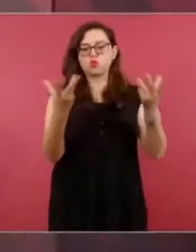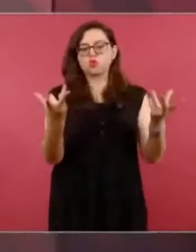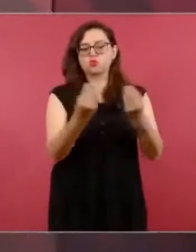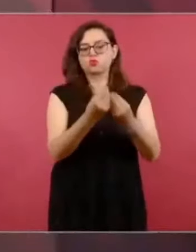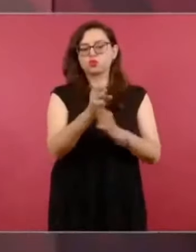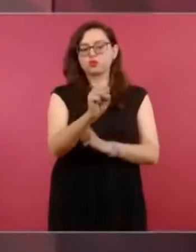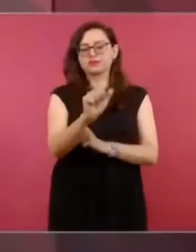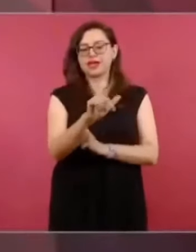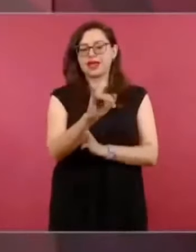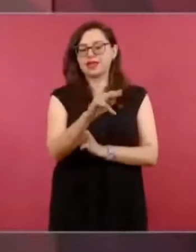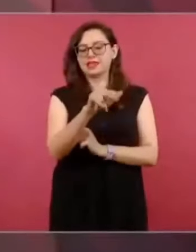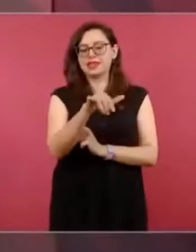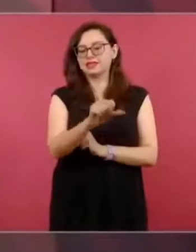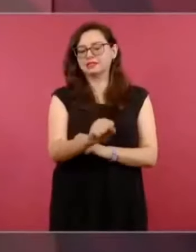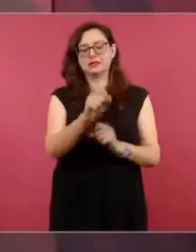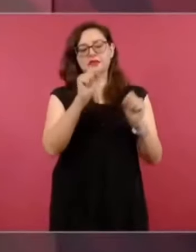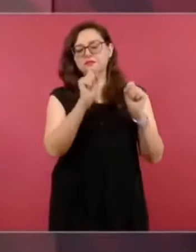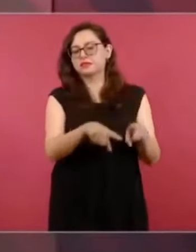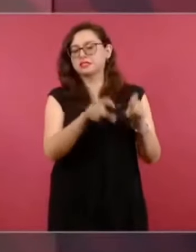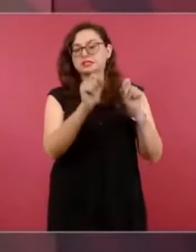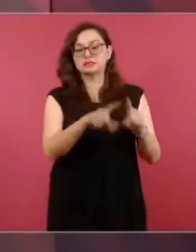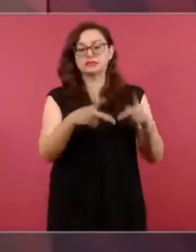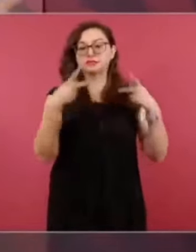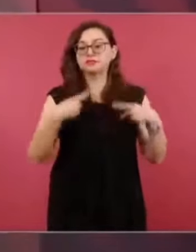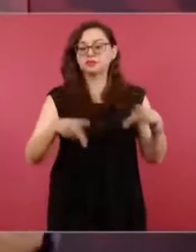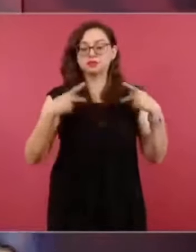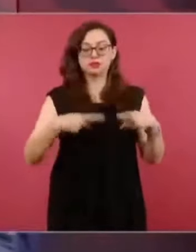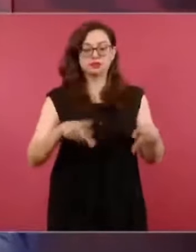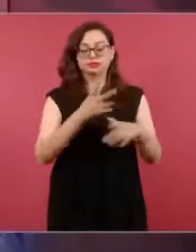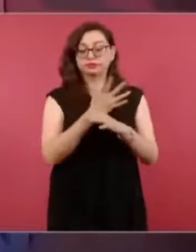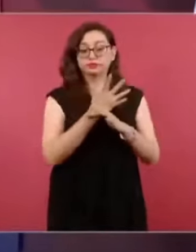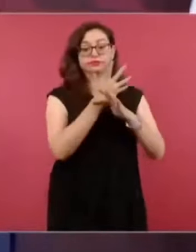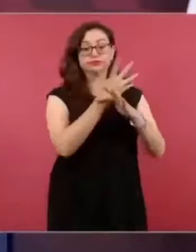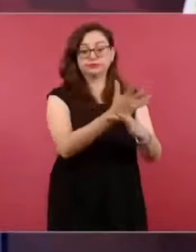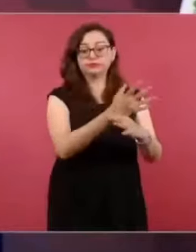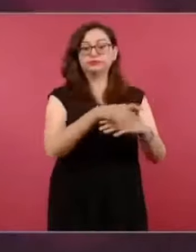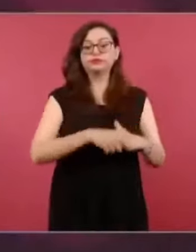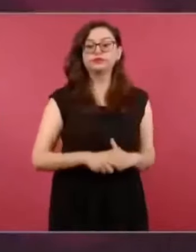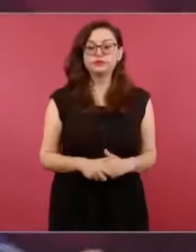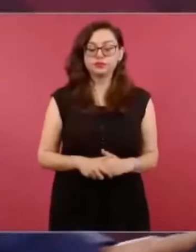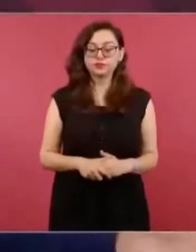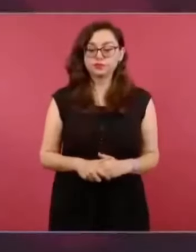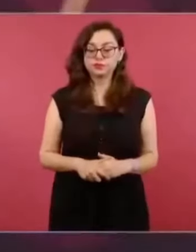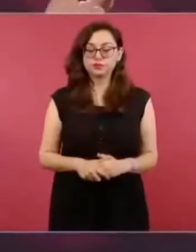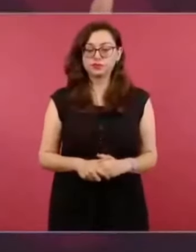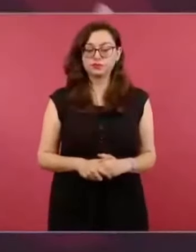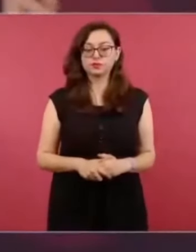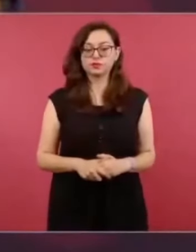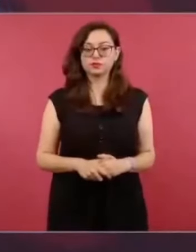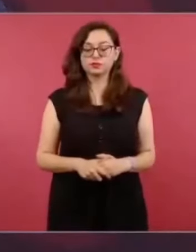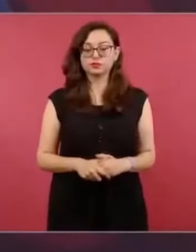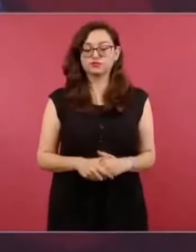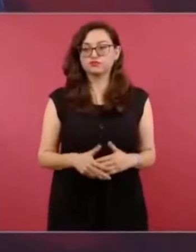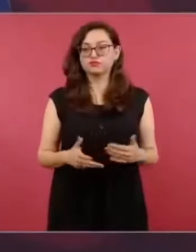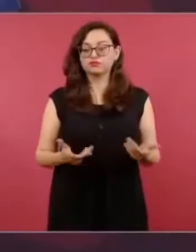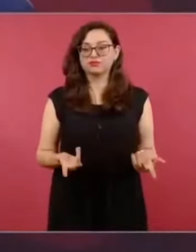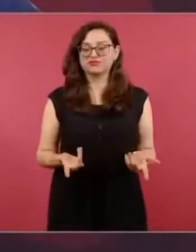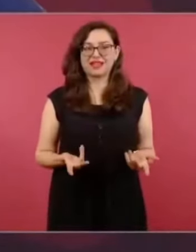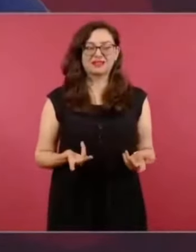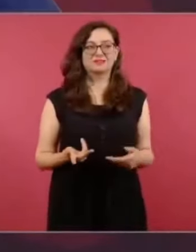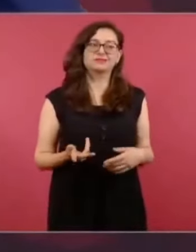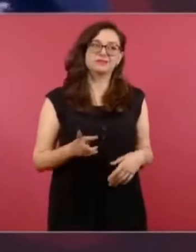de tiempo atrás Es que no ha habido renovación está empezando la